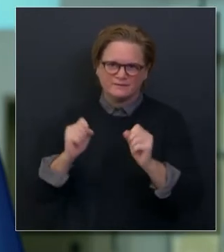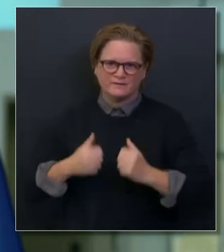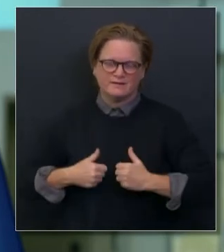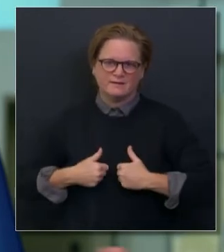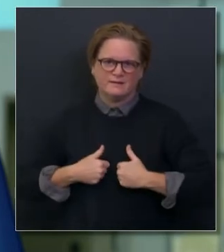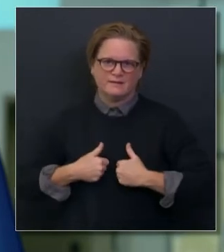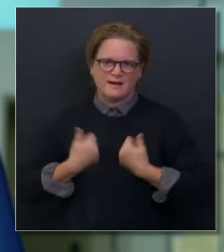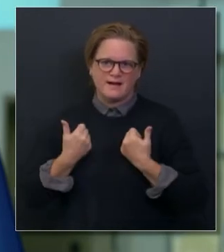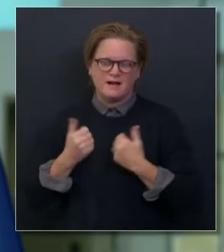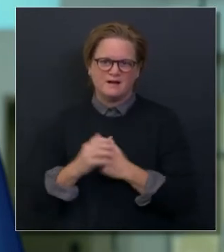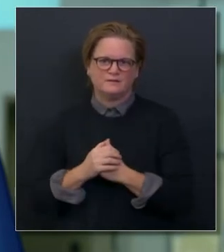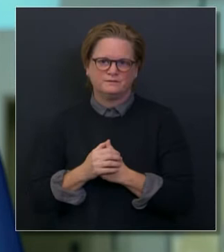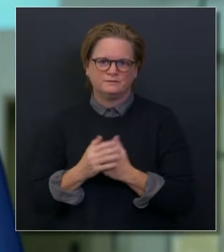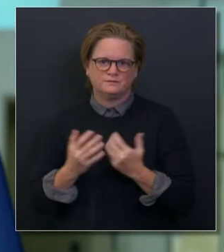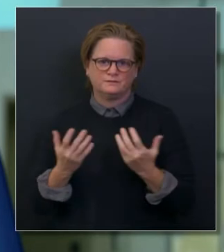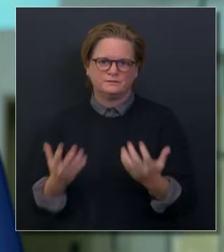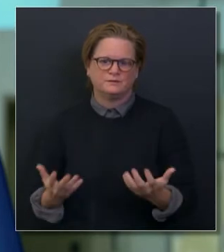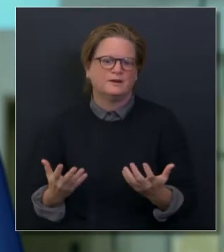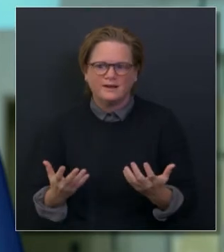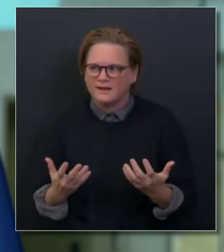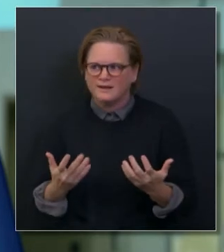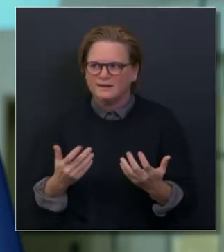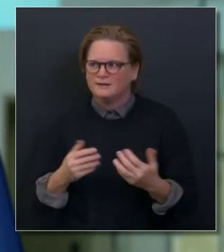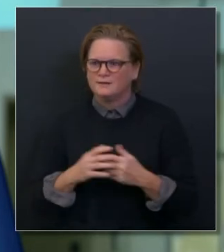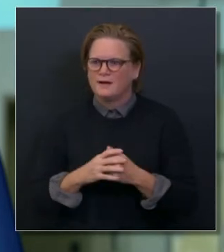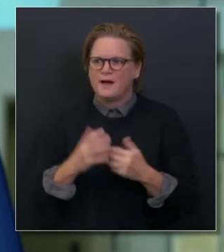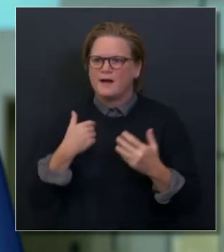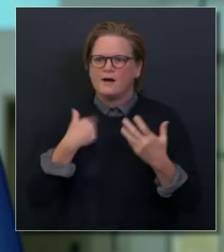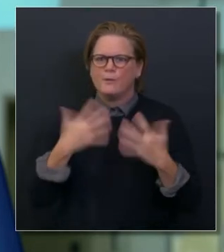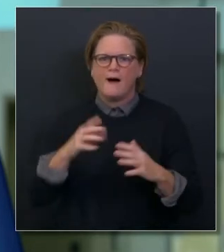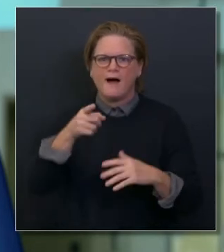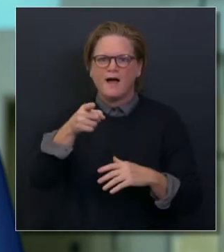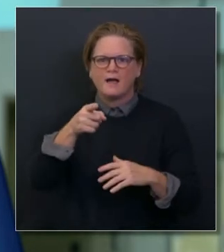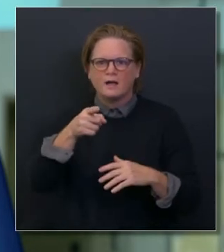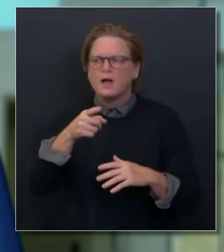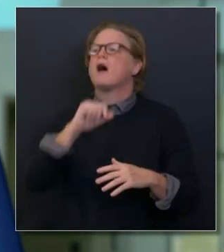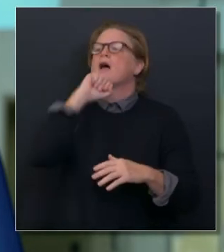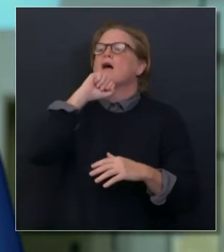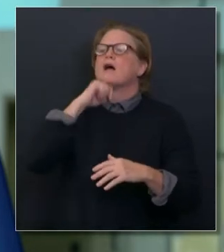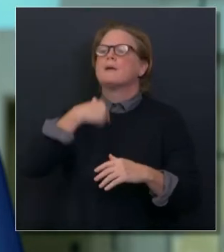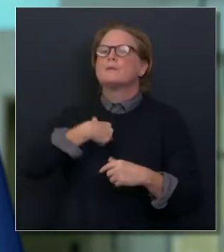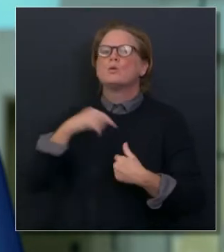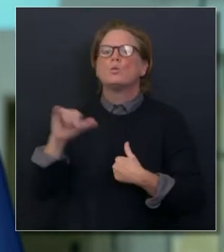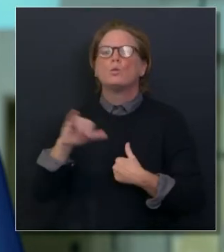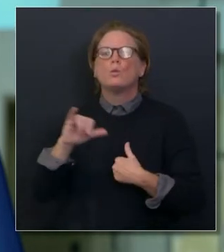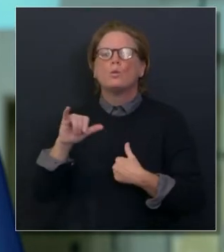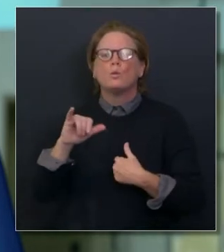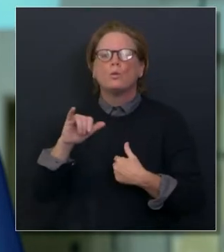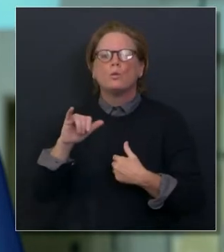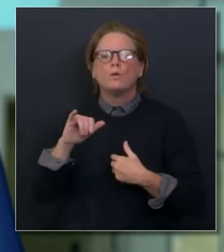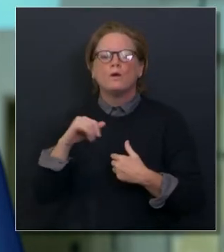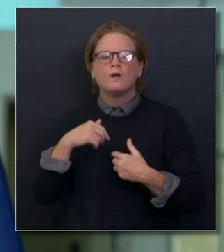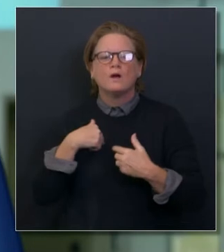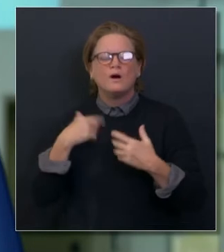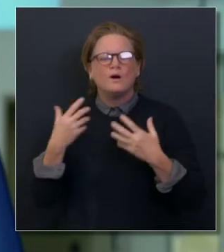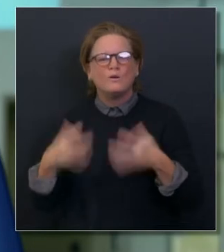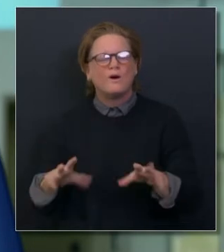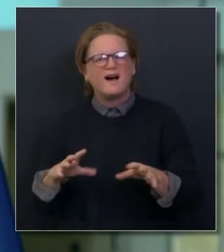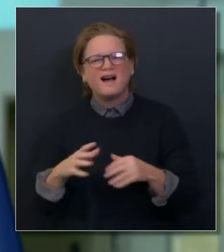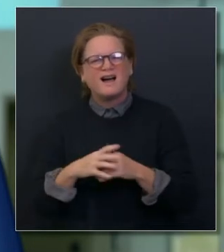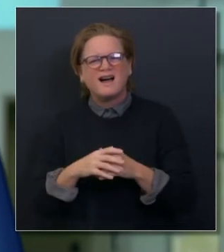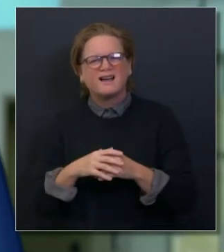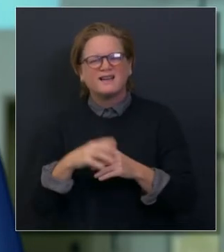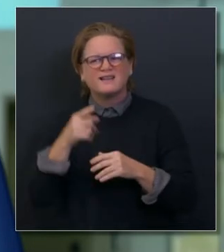vidas. Para no tener que aprender más y más de personas perdidas, familias